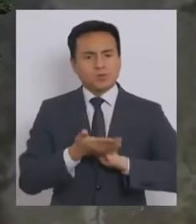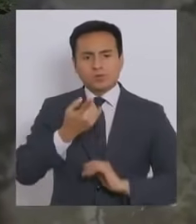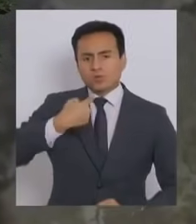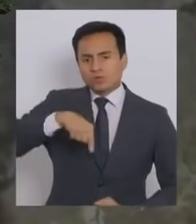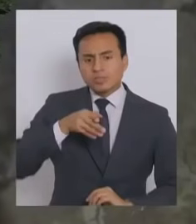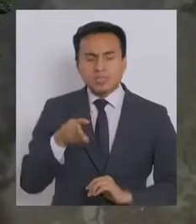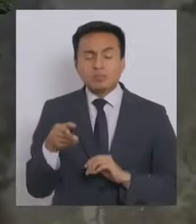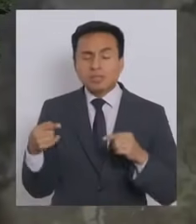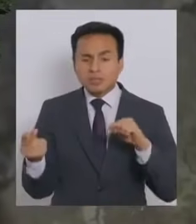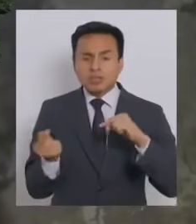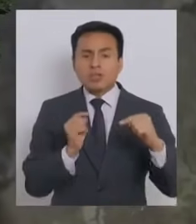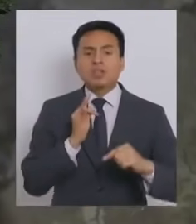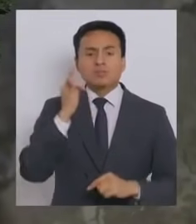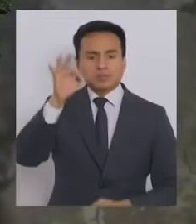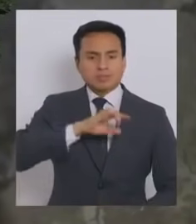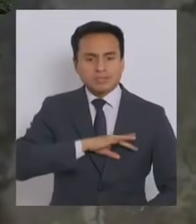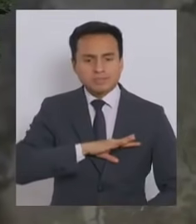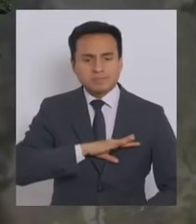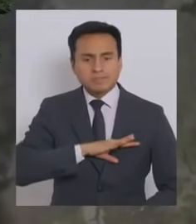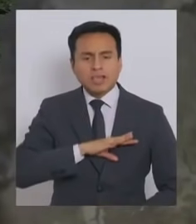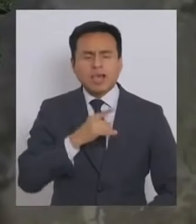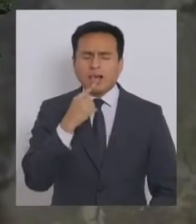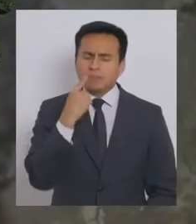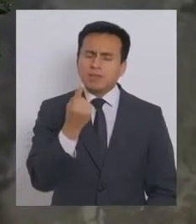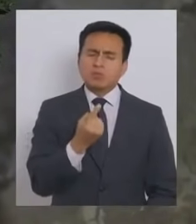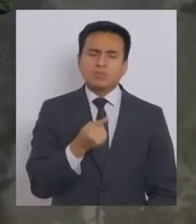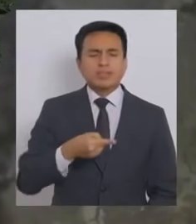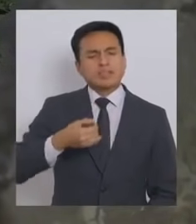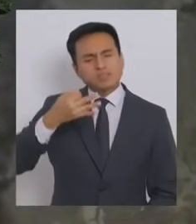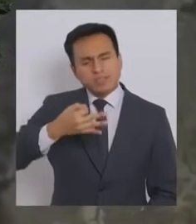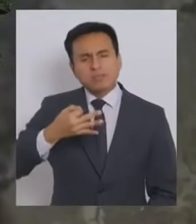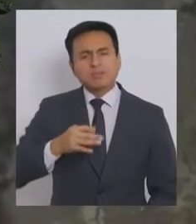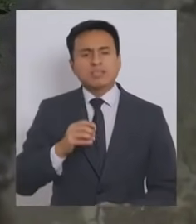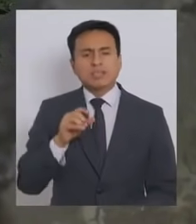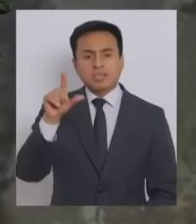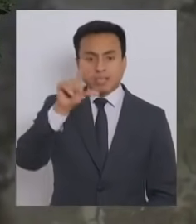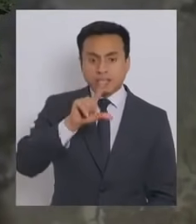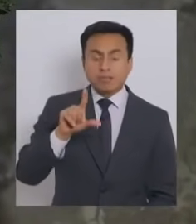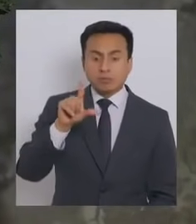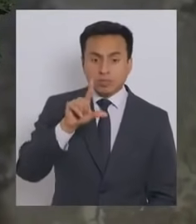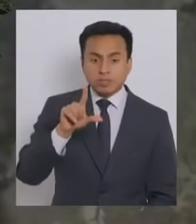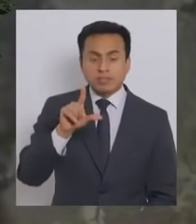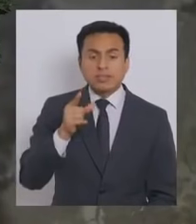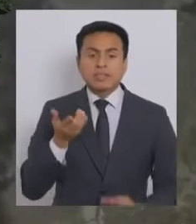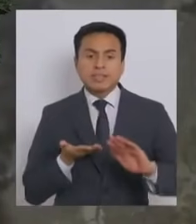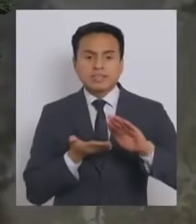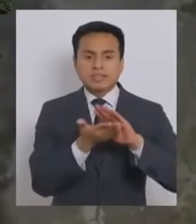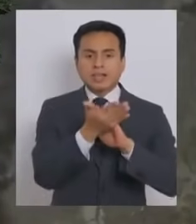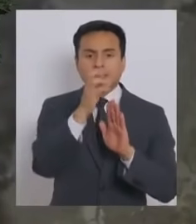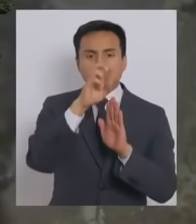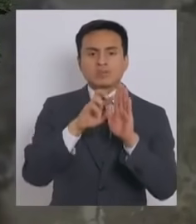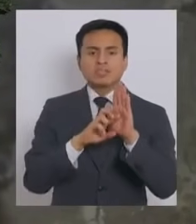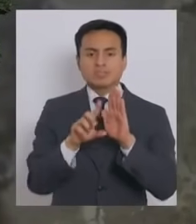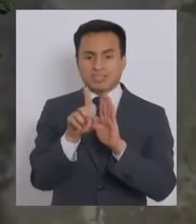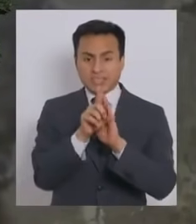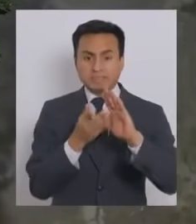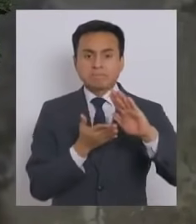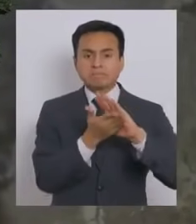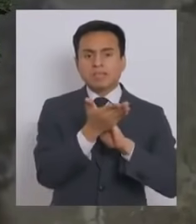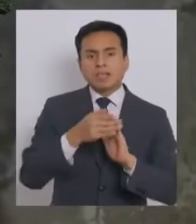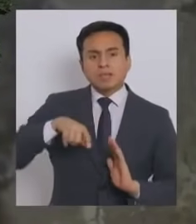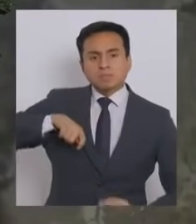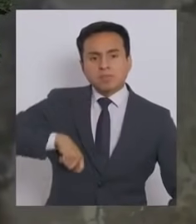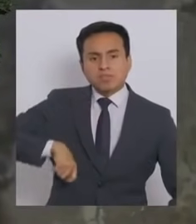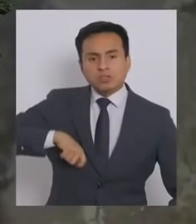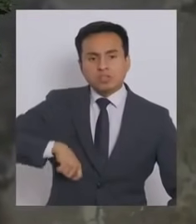que seguir discutiendo sobre el futuro de Chile. A su pregunta, efectivamente, el día lunes ingresará el proyecto de pensiones